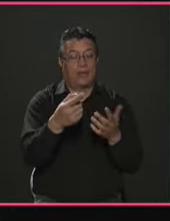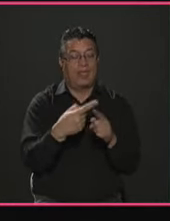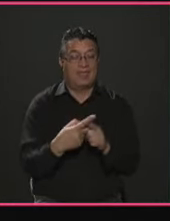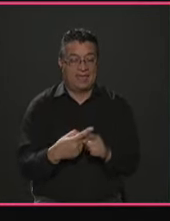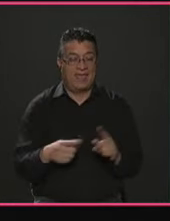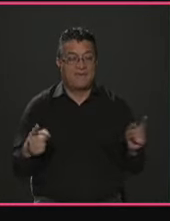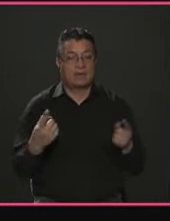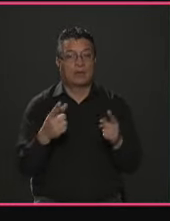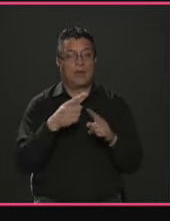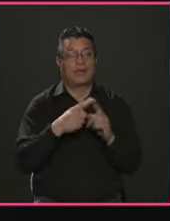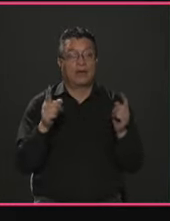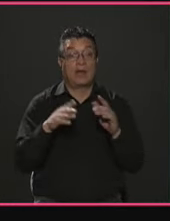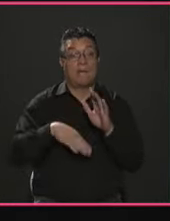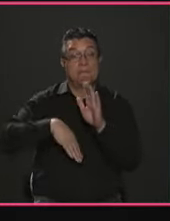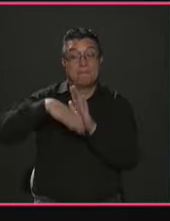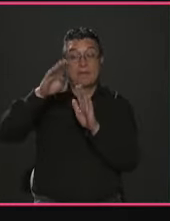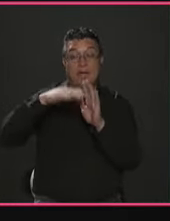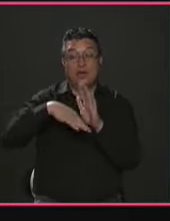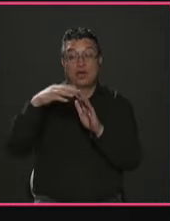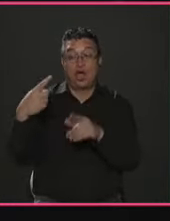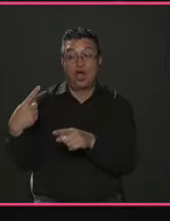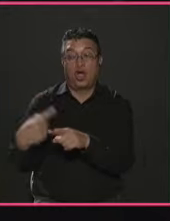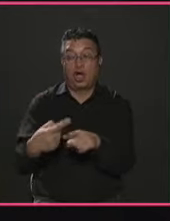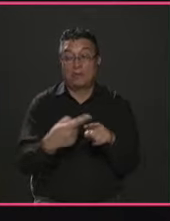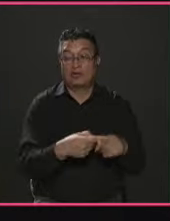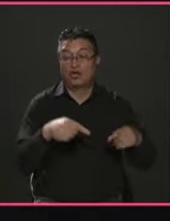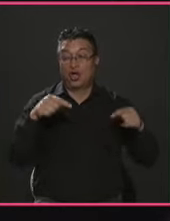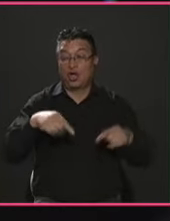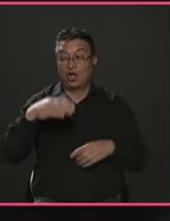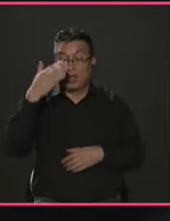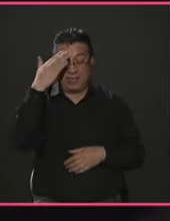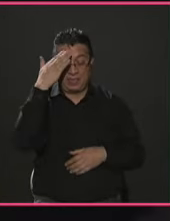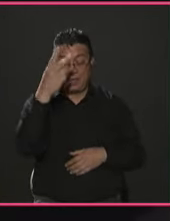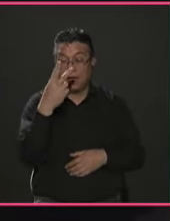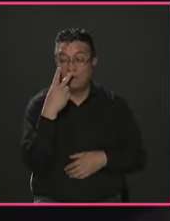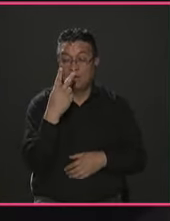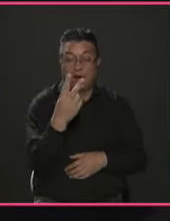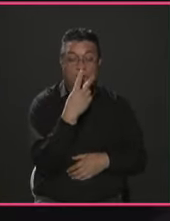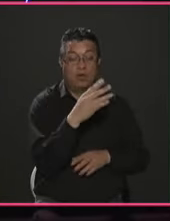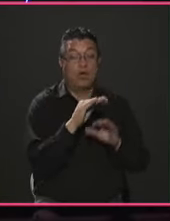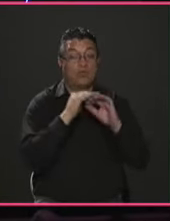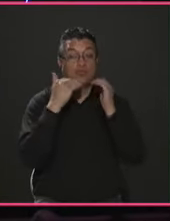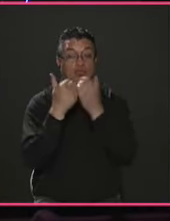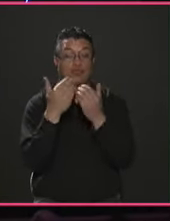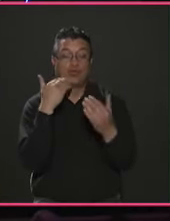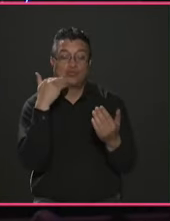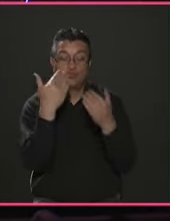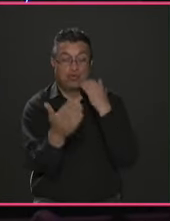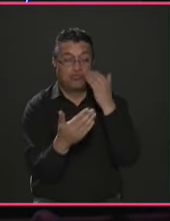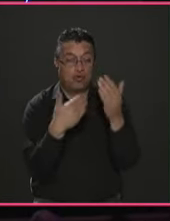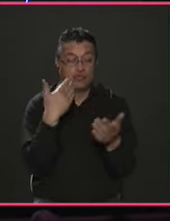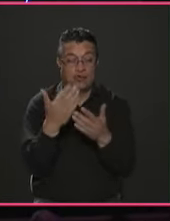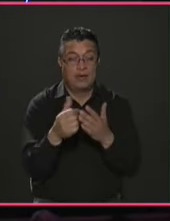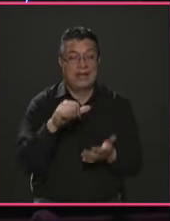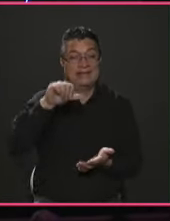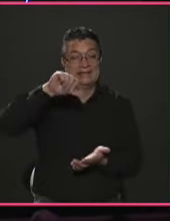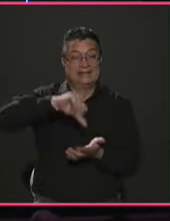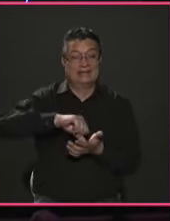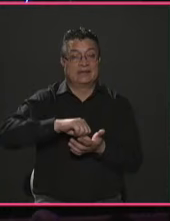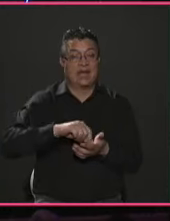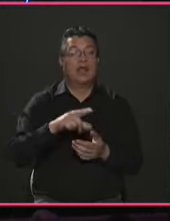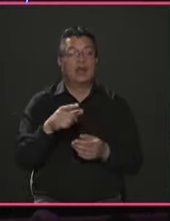diferenciador mientras la mayor parte de la cooperación hoy día que vemos en el mundo viene de donantes centrales sí que